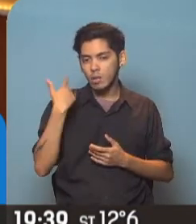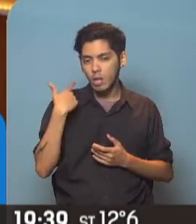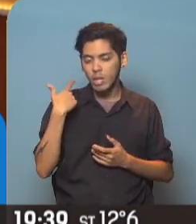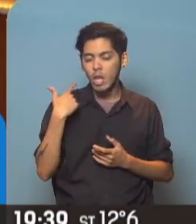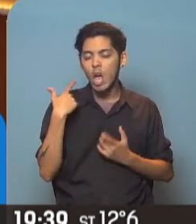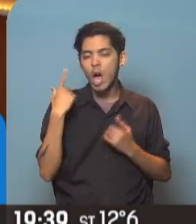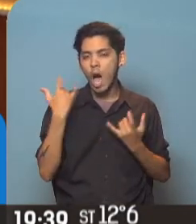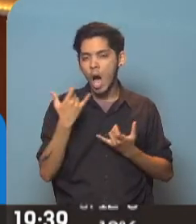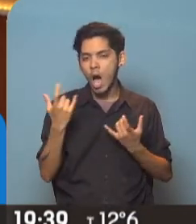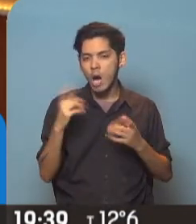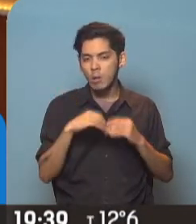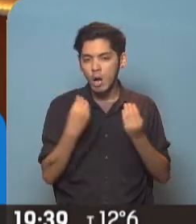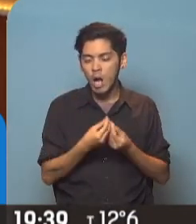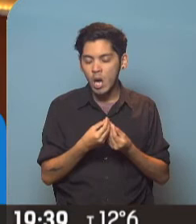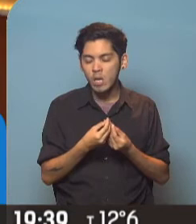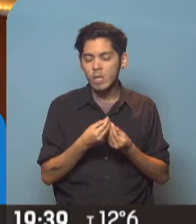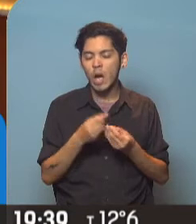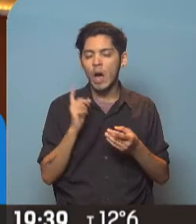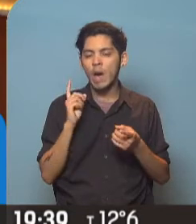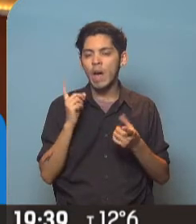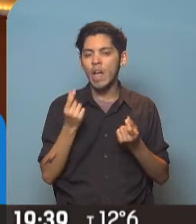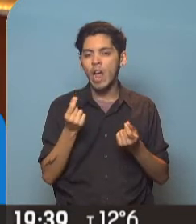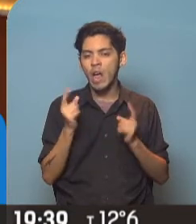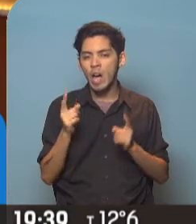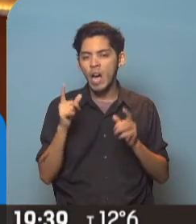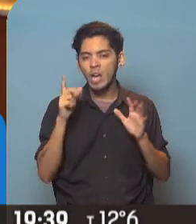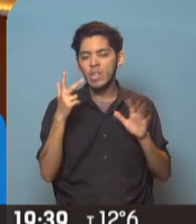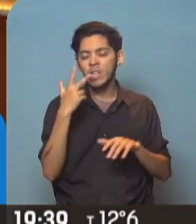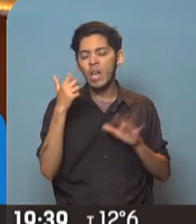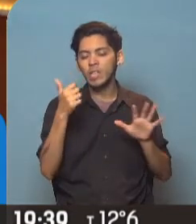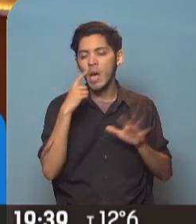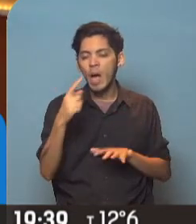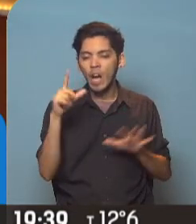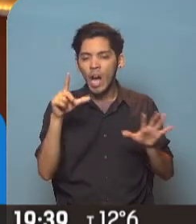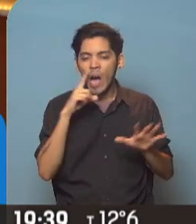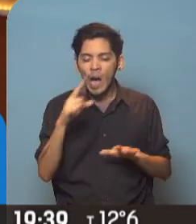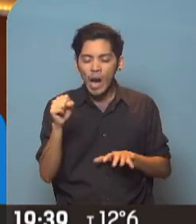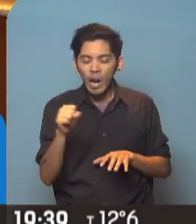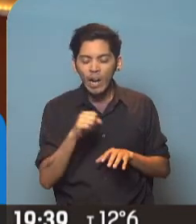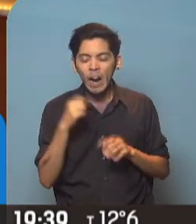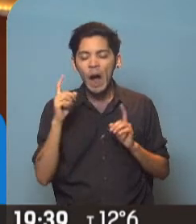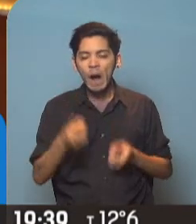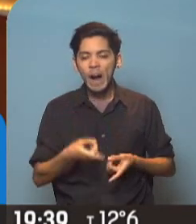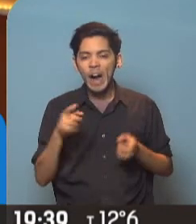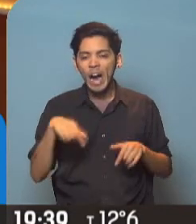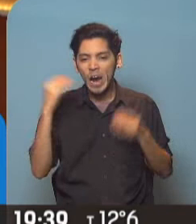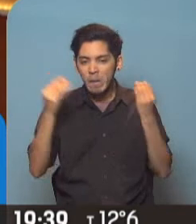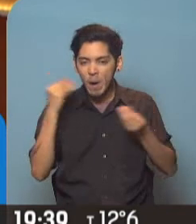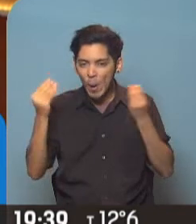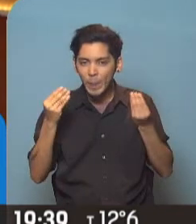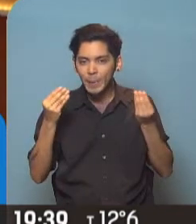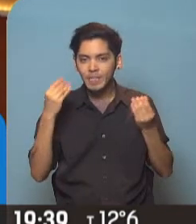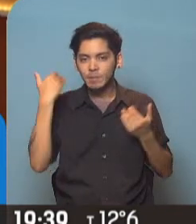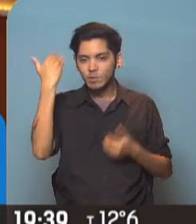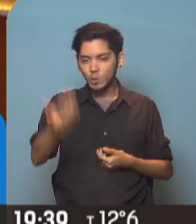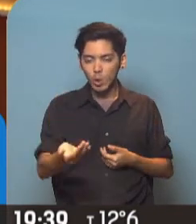tarifas calculando los consumos de 6.000 7.000 pesos lo cual no nos preocupa en lo inmediato y también explicar